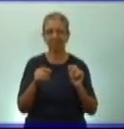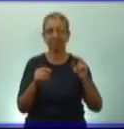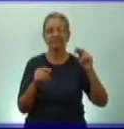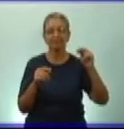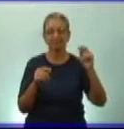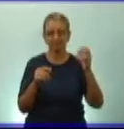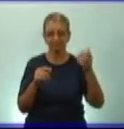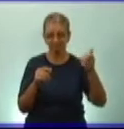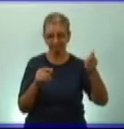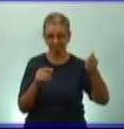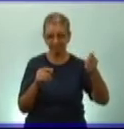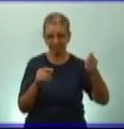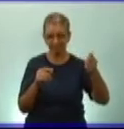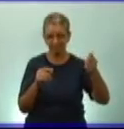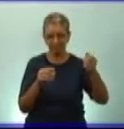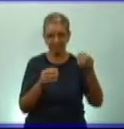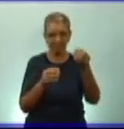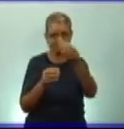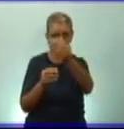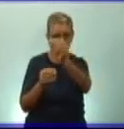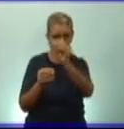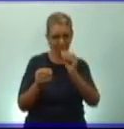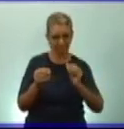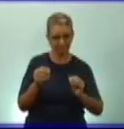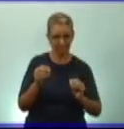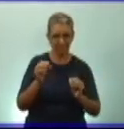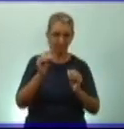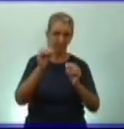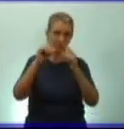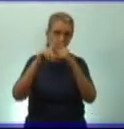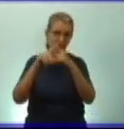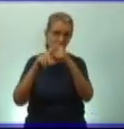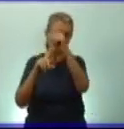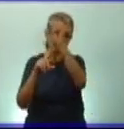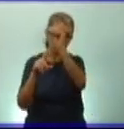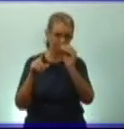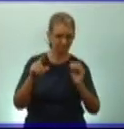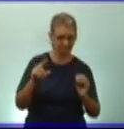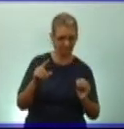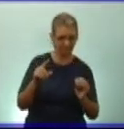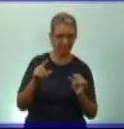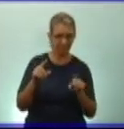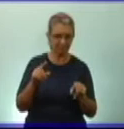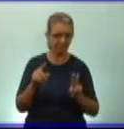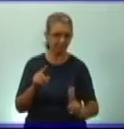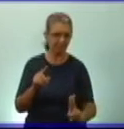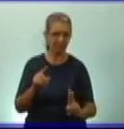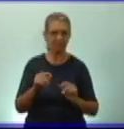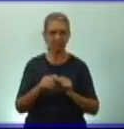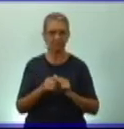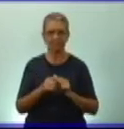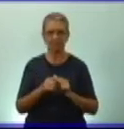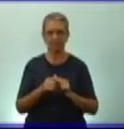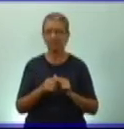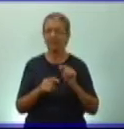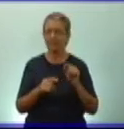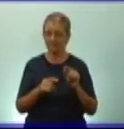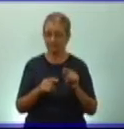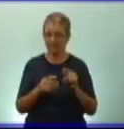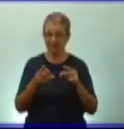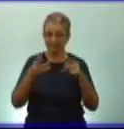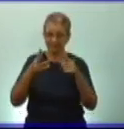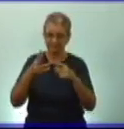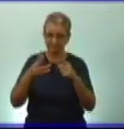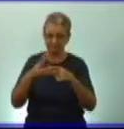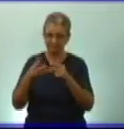sodio. Este es importantísimo que lo tengan en cuenta a la hora de escribir la fórmula química de los óxidos metálicos. Como tercer paso,